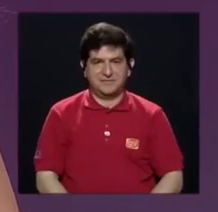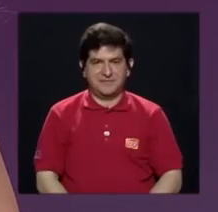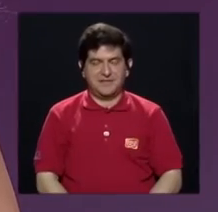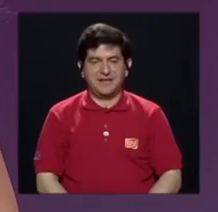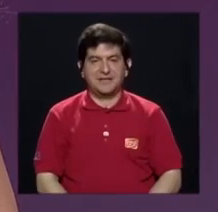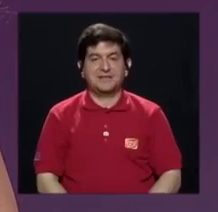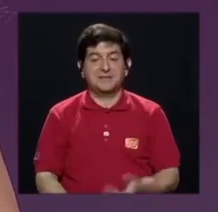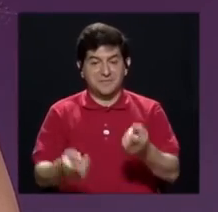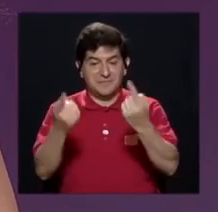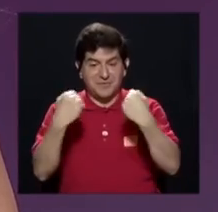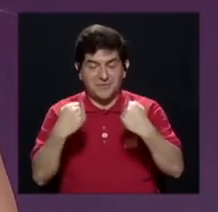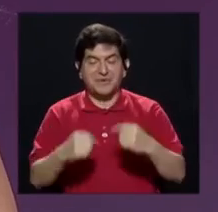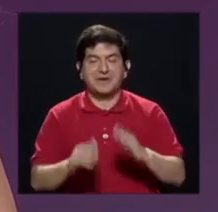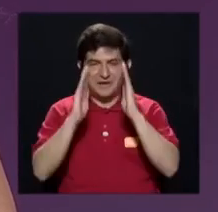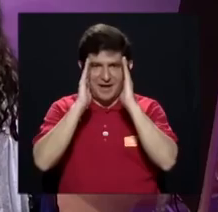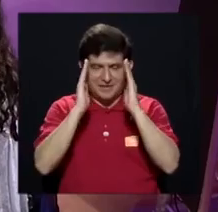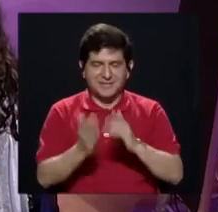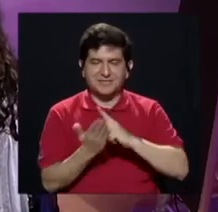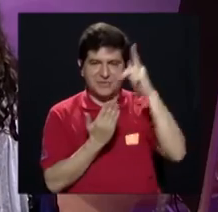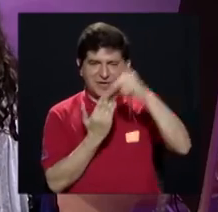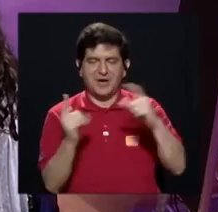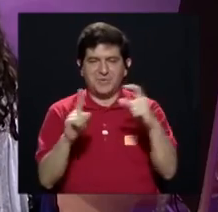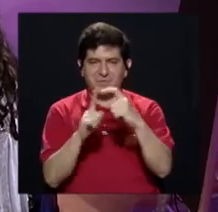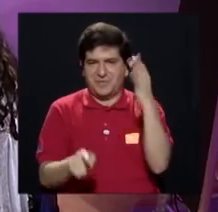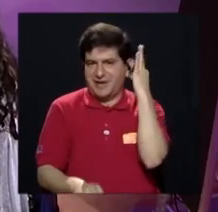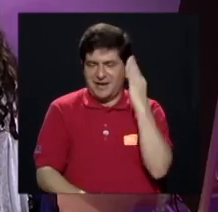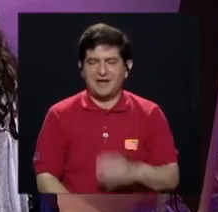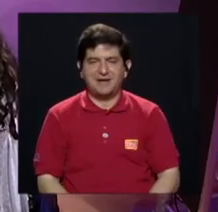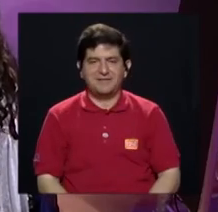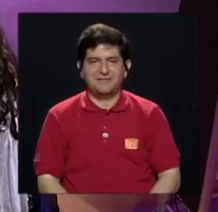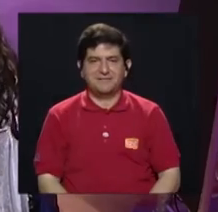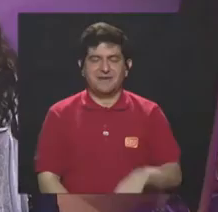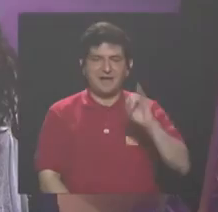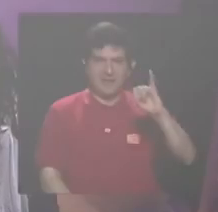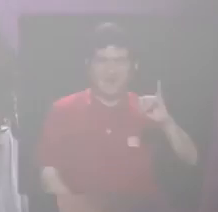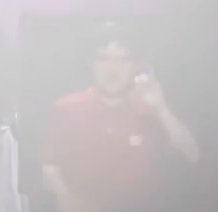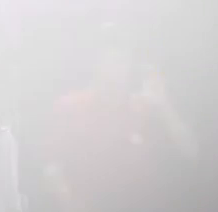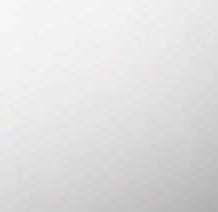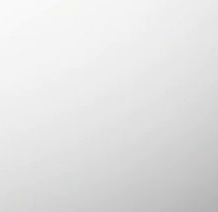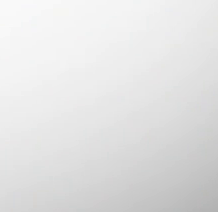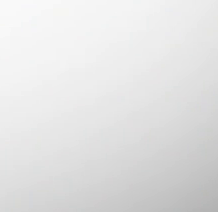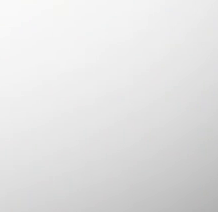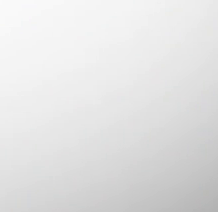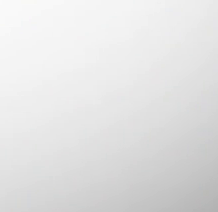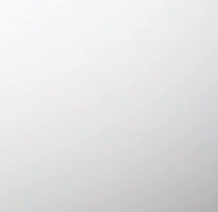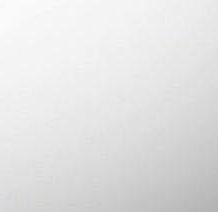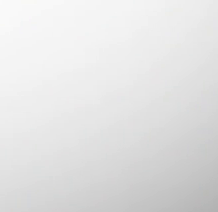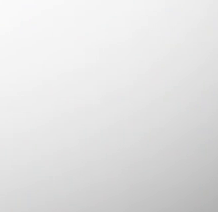estar aquí con nosotras en su programa Palabra de Mujer. Su servidora, Ileana Cabañas.